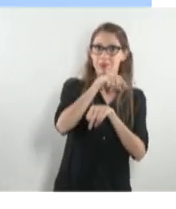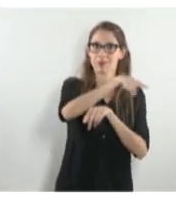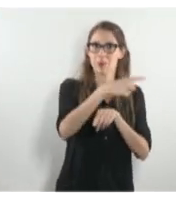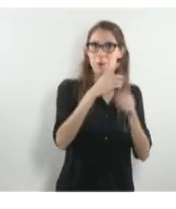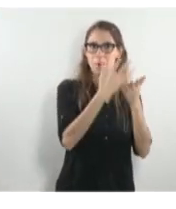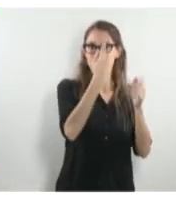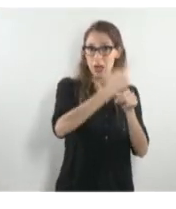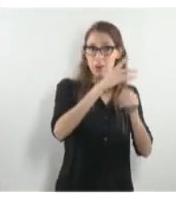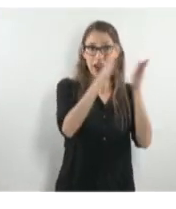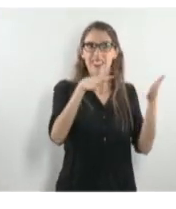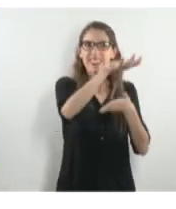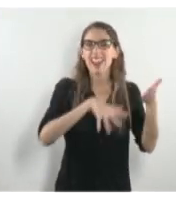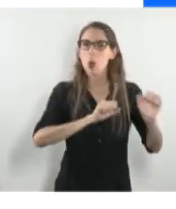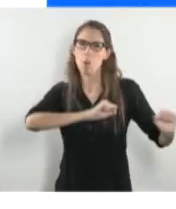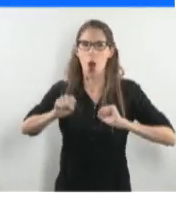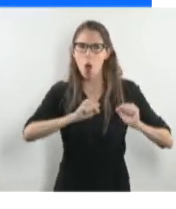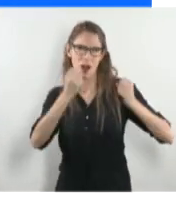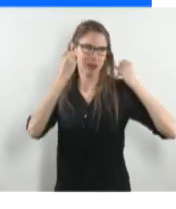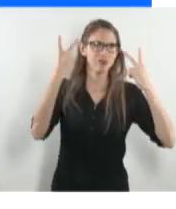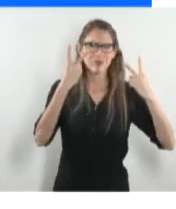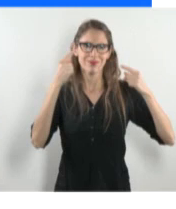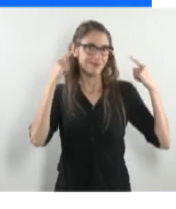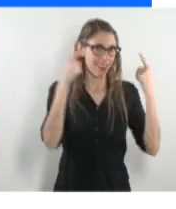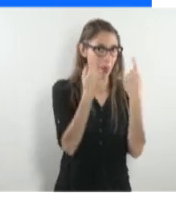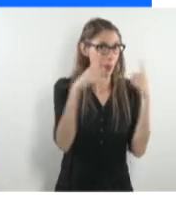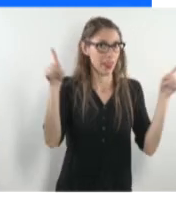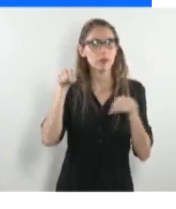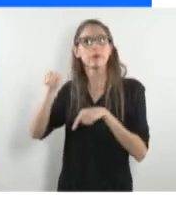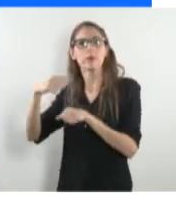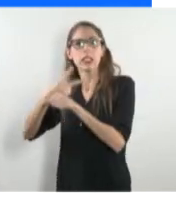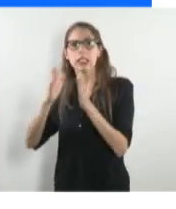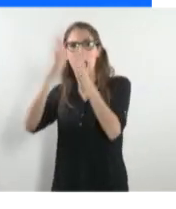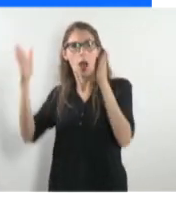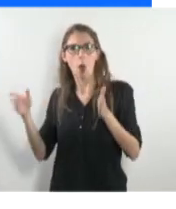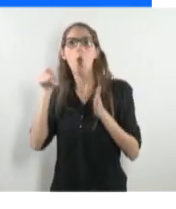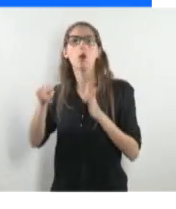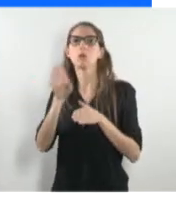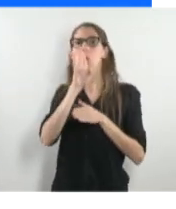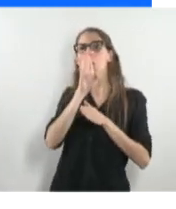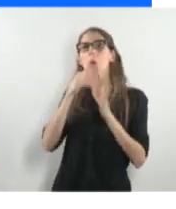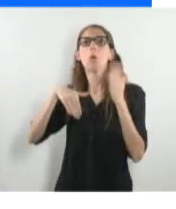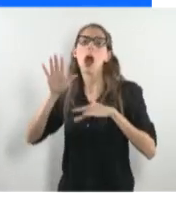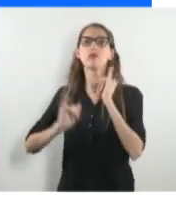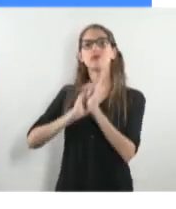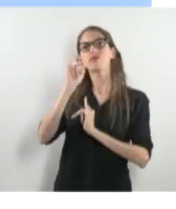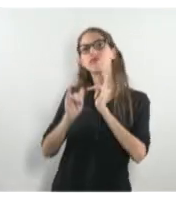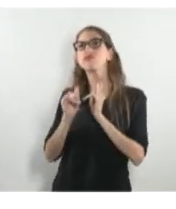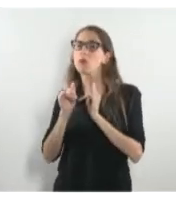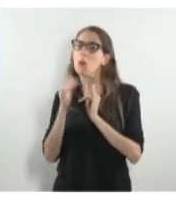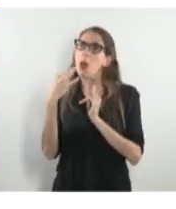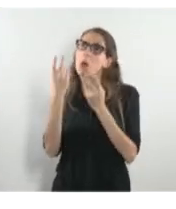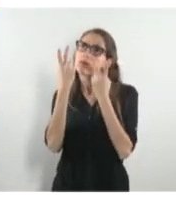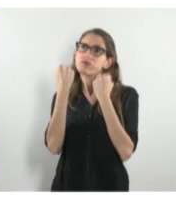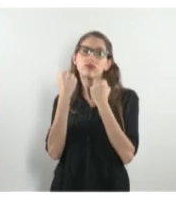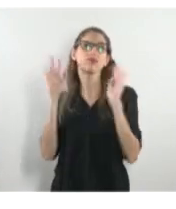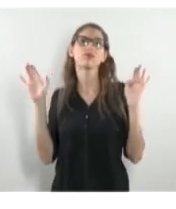de agitación, en el del 79 es un texto de sosiego y de